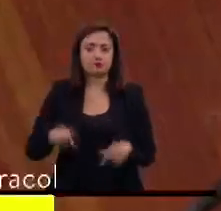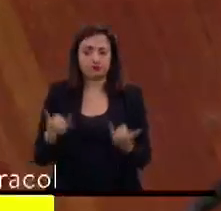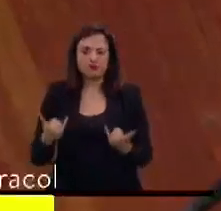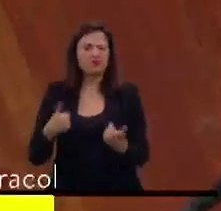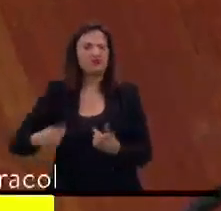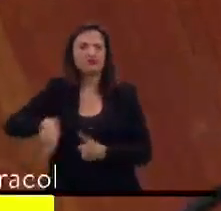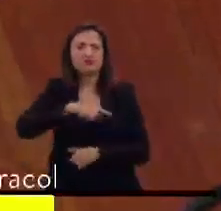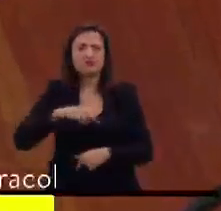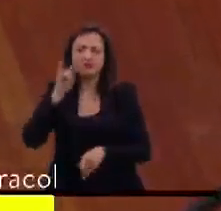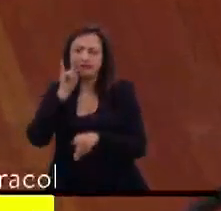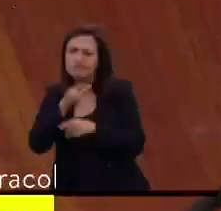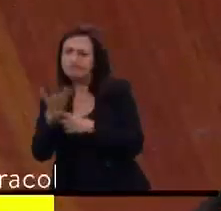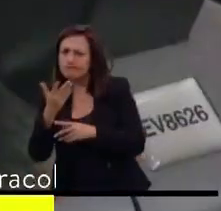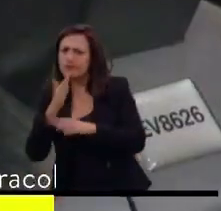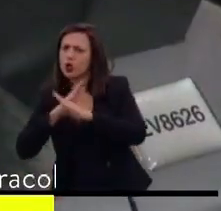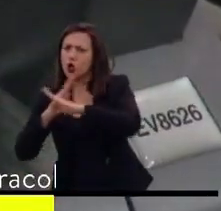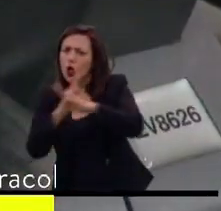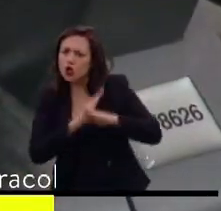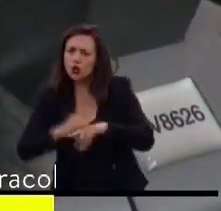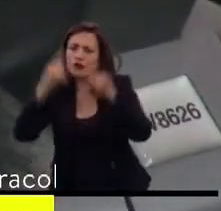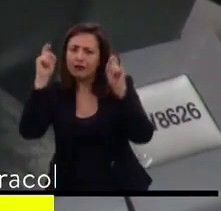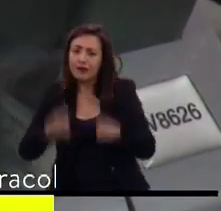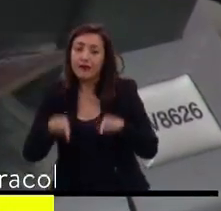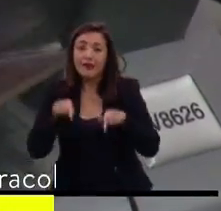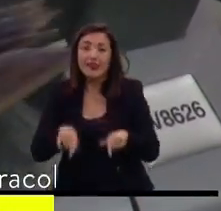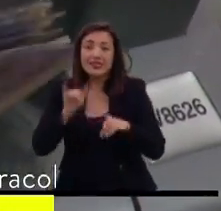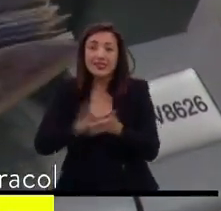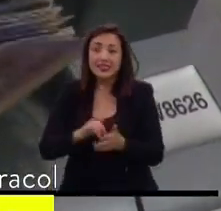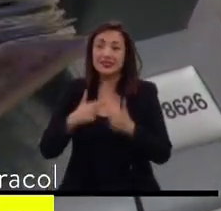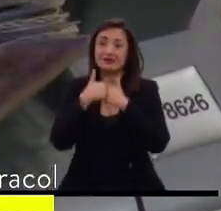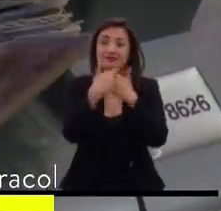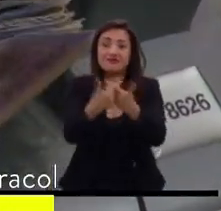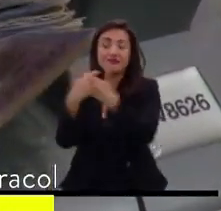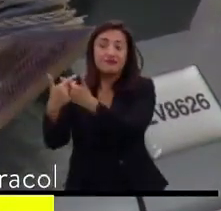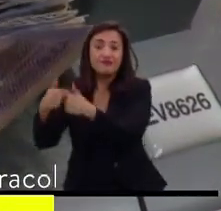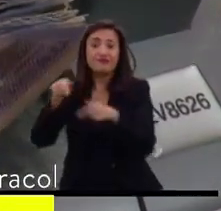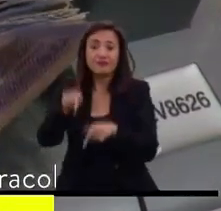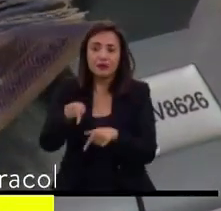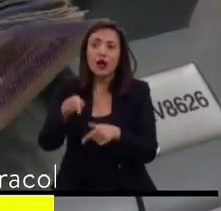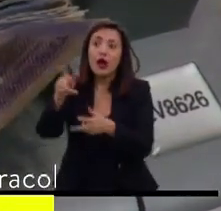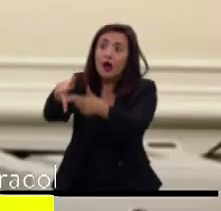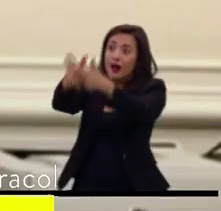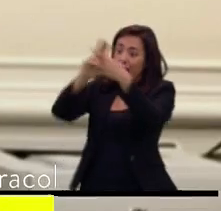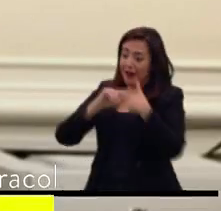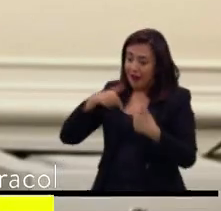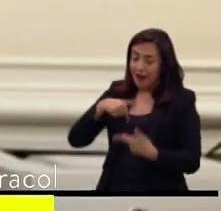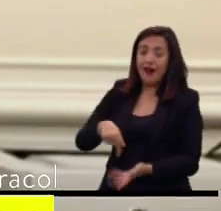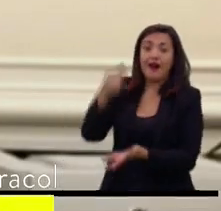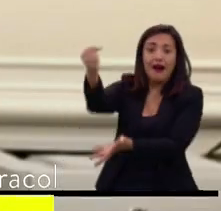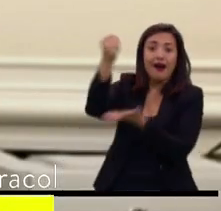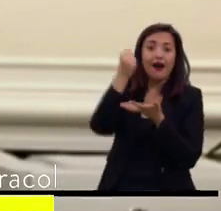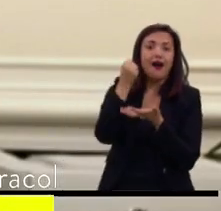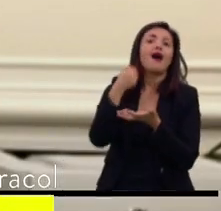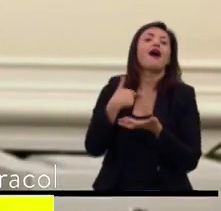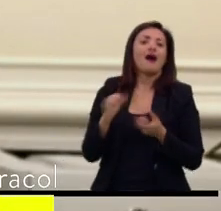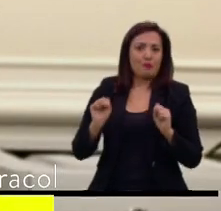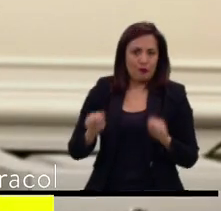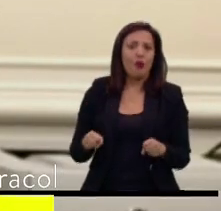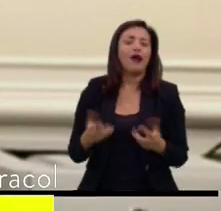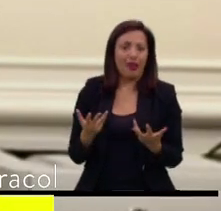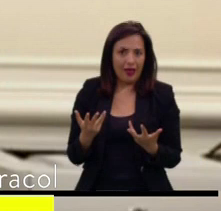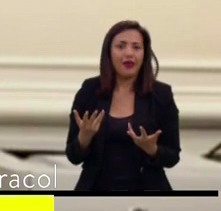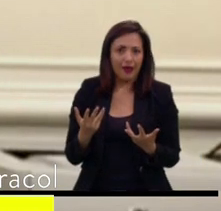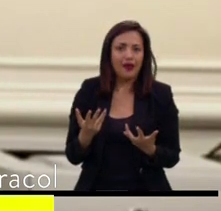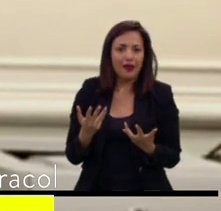controles y que de alguna manera estas operaciones de crédito nos va a permitir también de alguna manera tener un